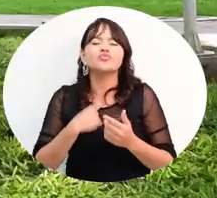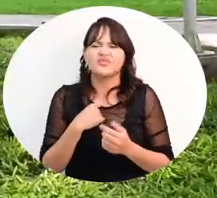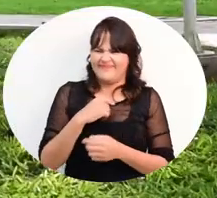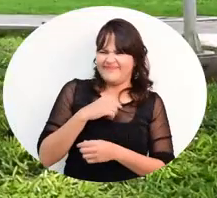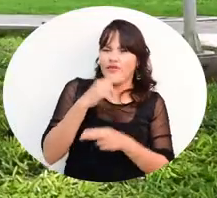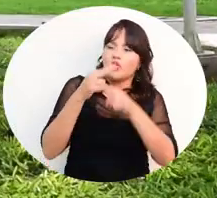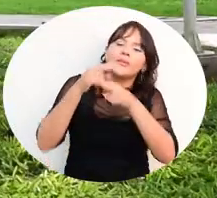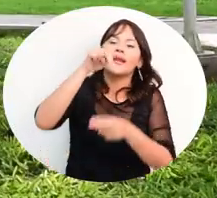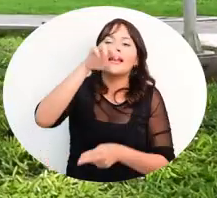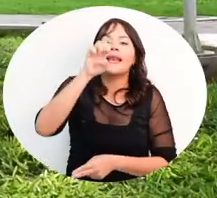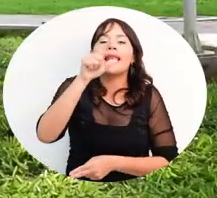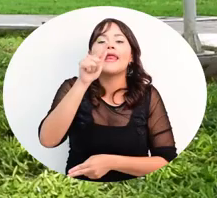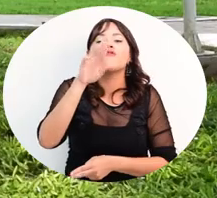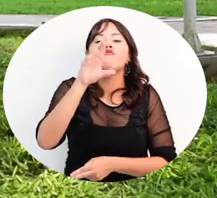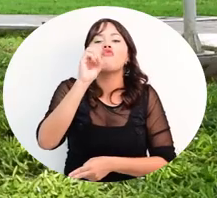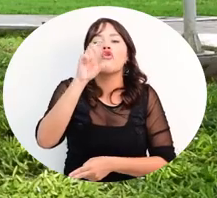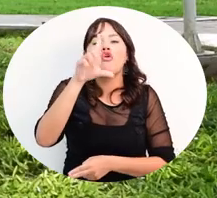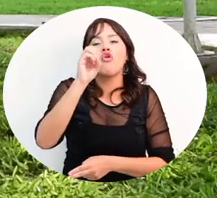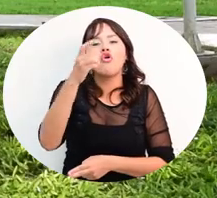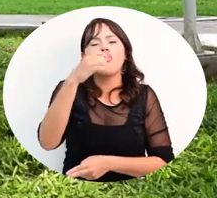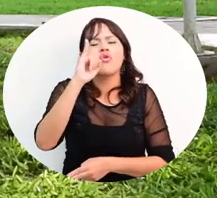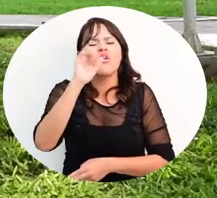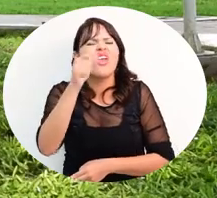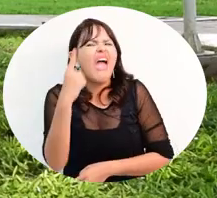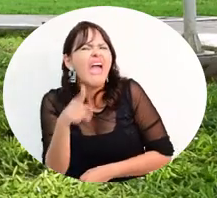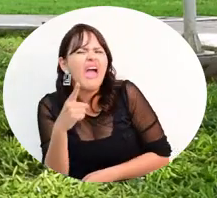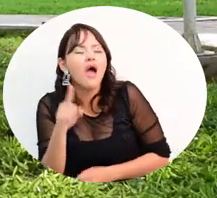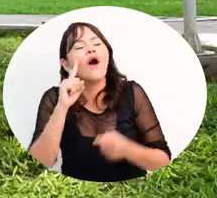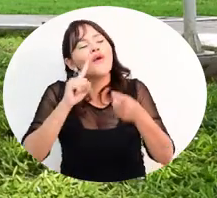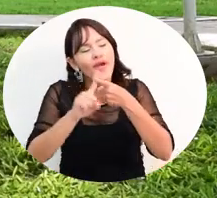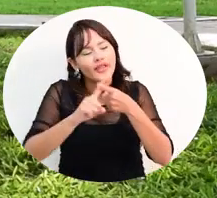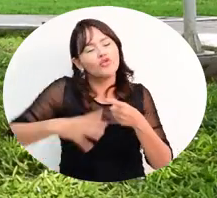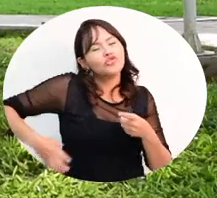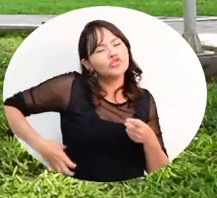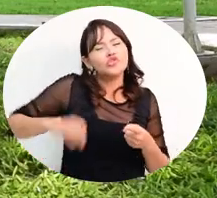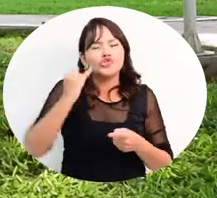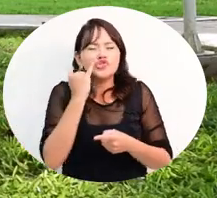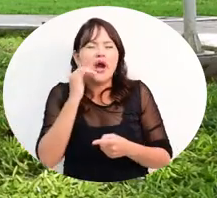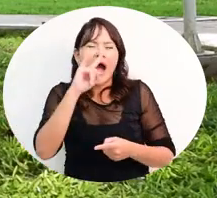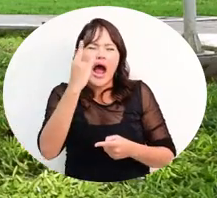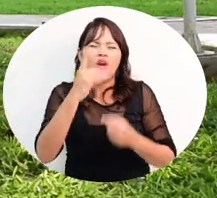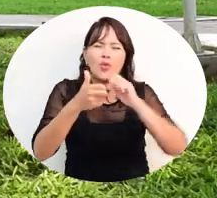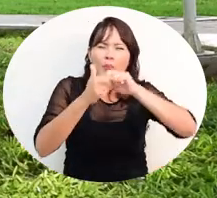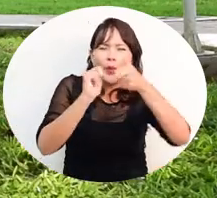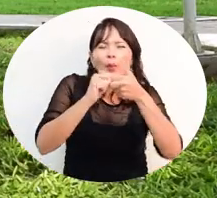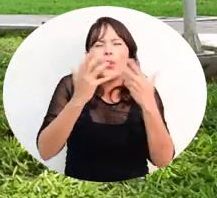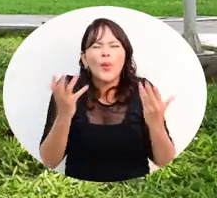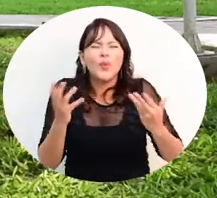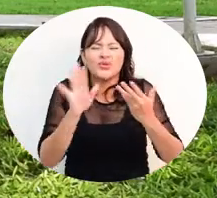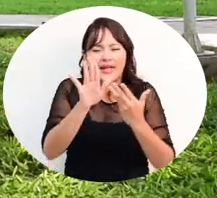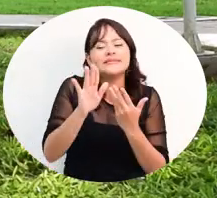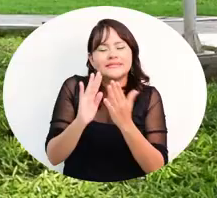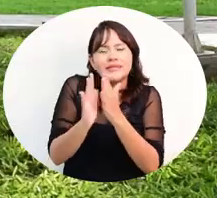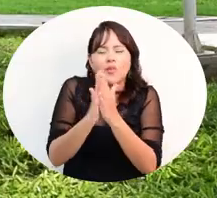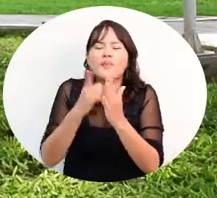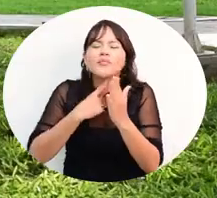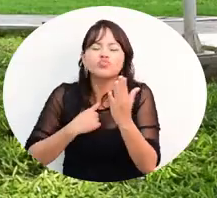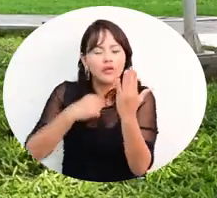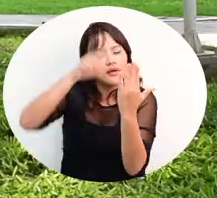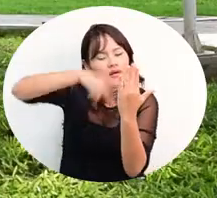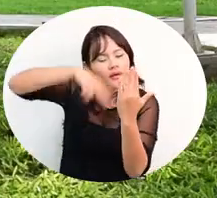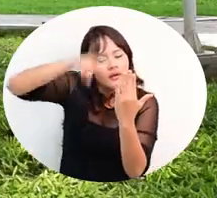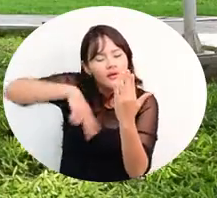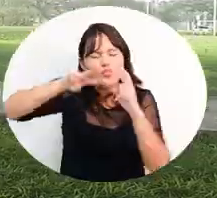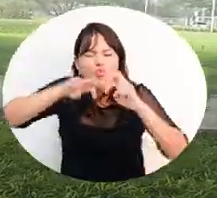¿Qué hace la nefrología? La nefrología se encarga de estudiar el riñón y mirar cómo solucionar las dificultades que tiene el mismo. O sea, que